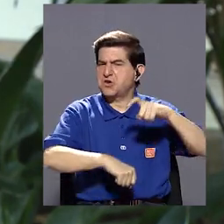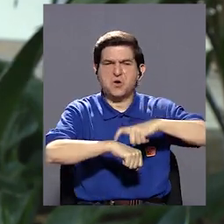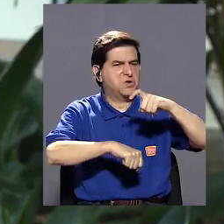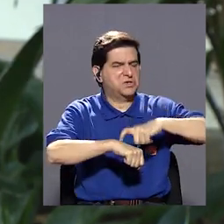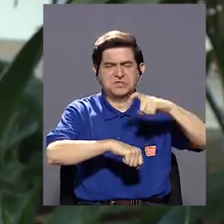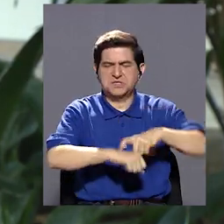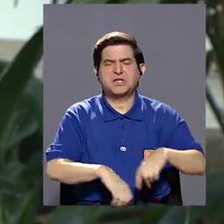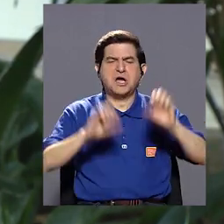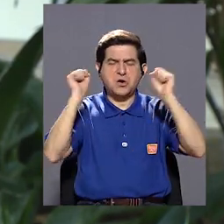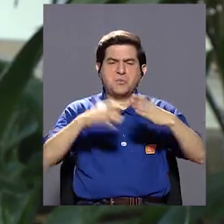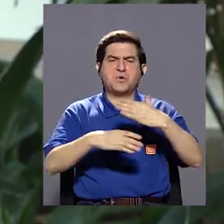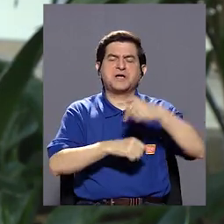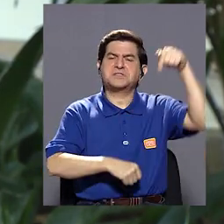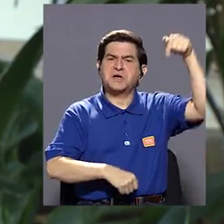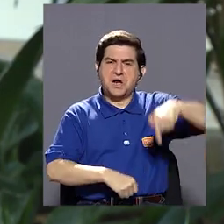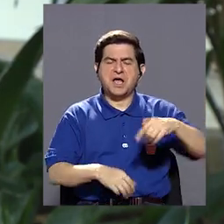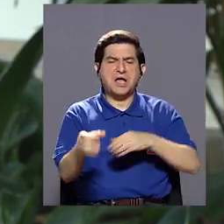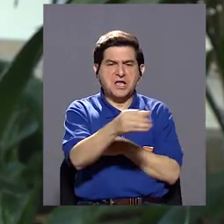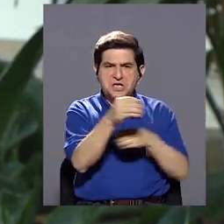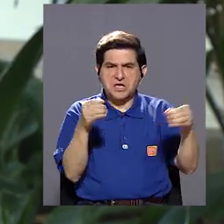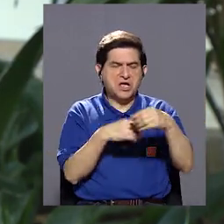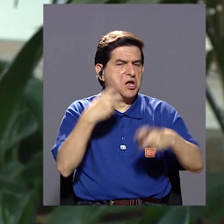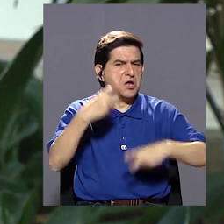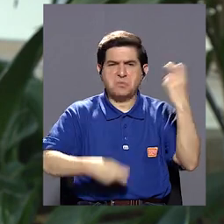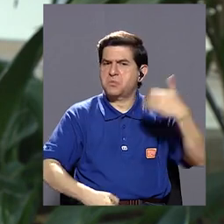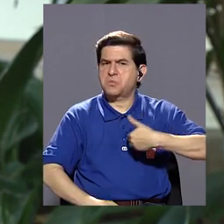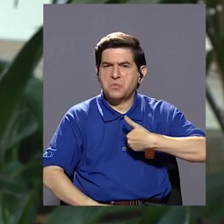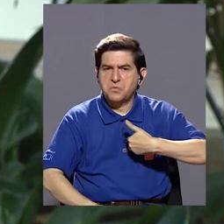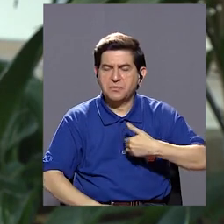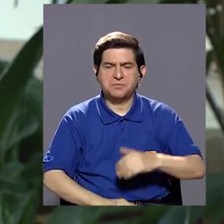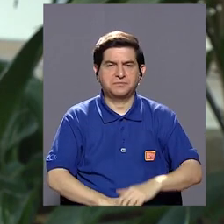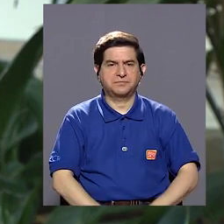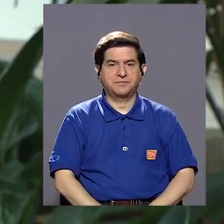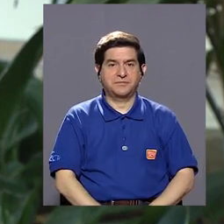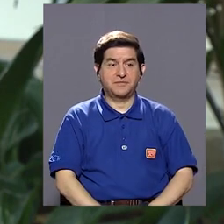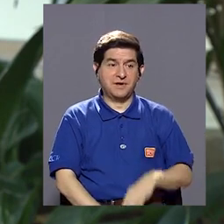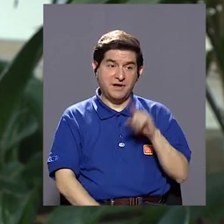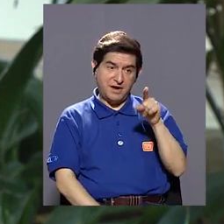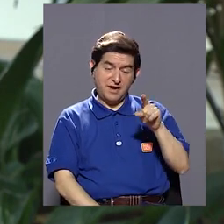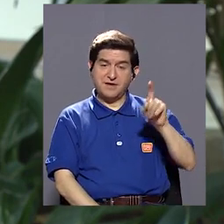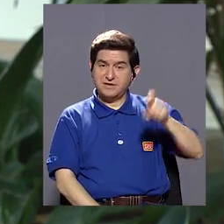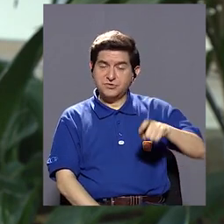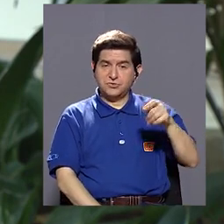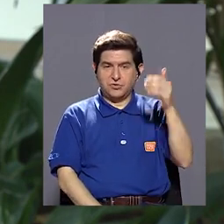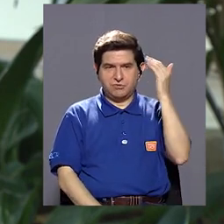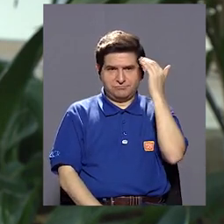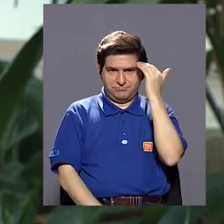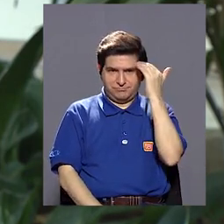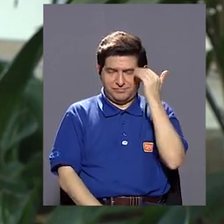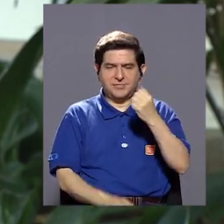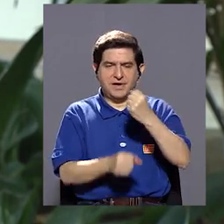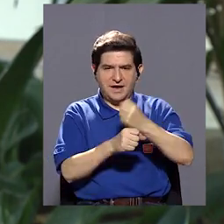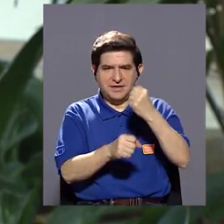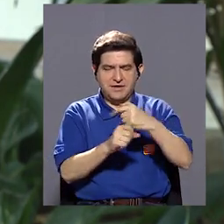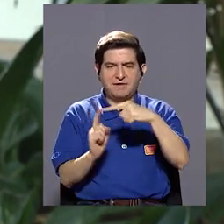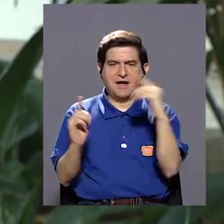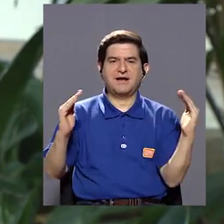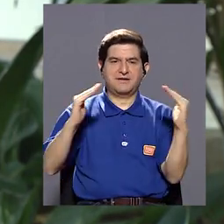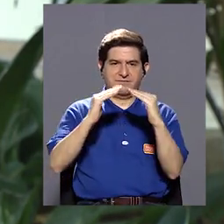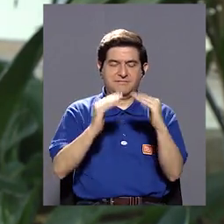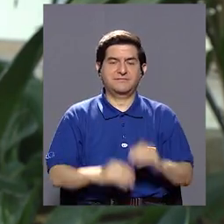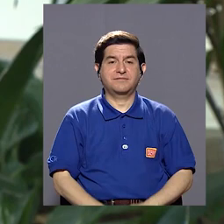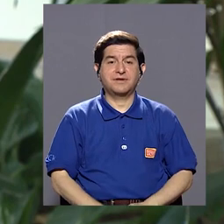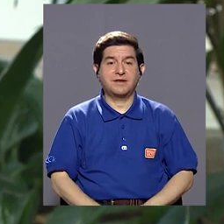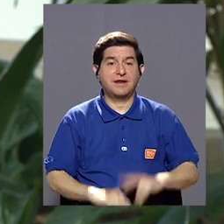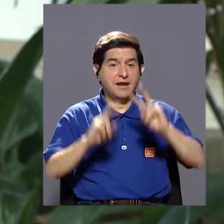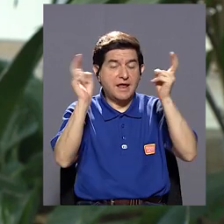tanto tiempo, que lo podría hacer aquí en la oficina sin ningún problema. Bueno, eso hay que tenerlo en mente a la hora de teletrabajar. Precisamente en el